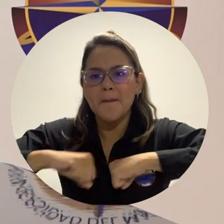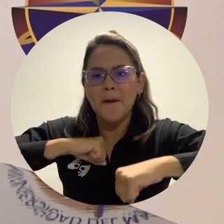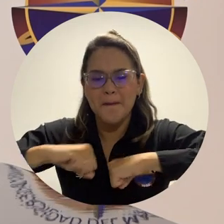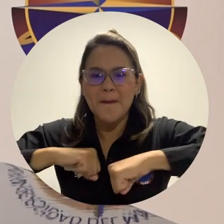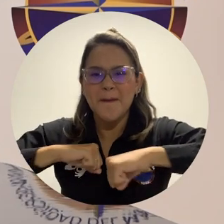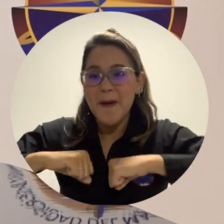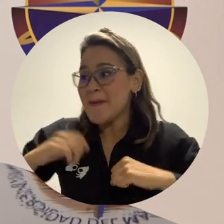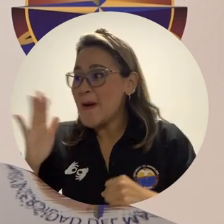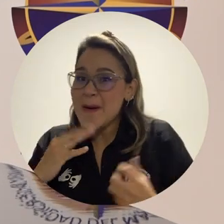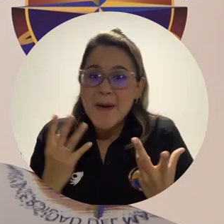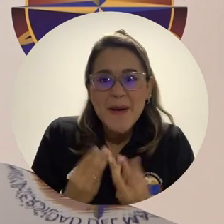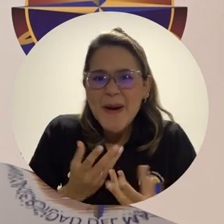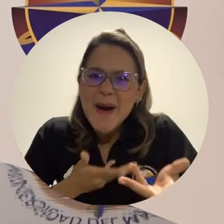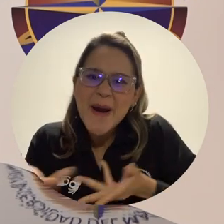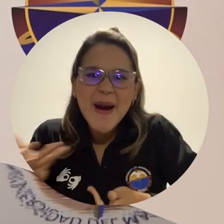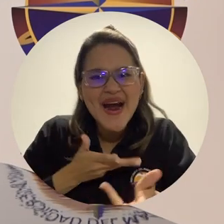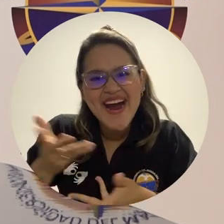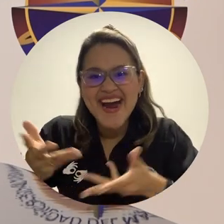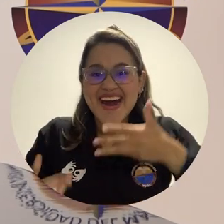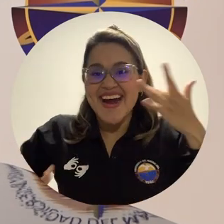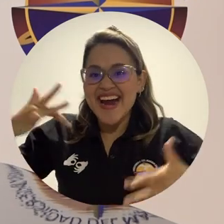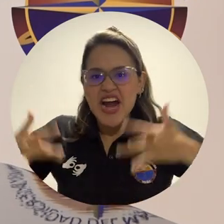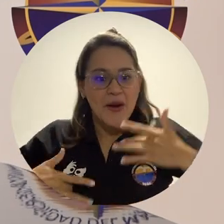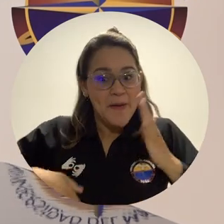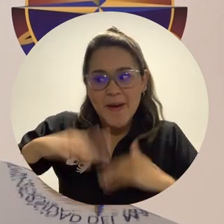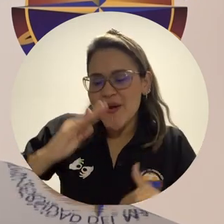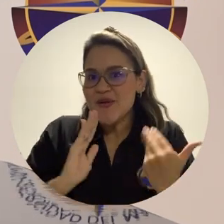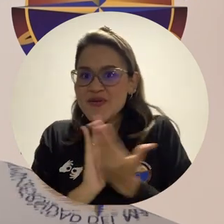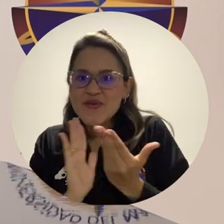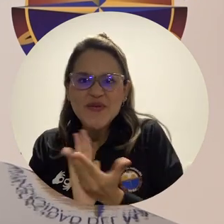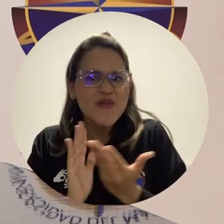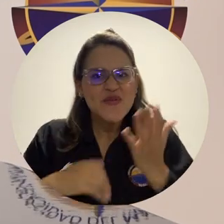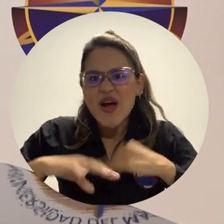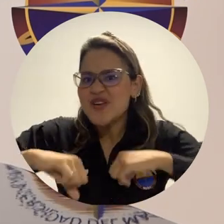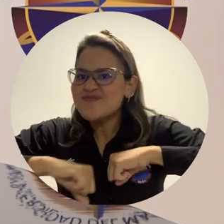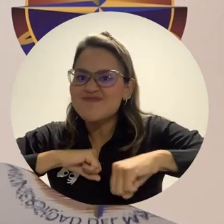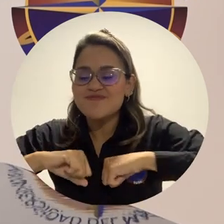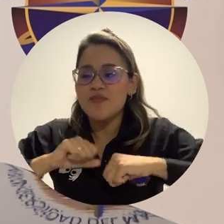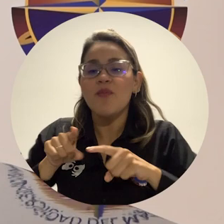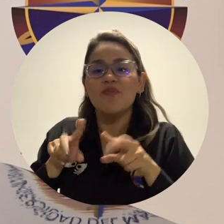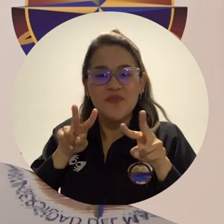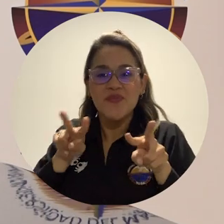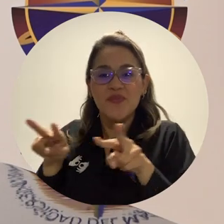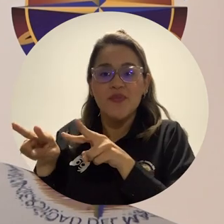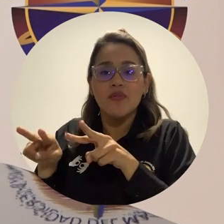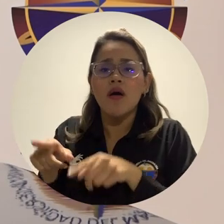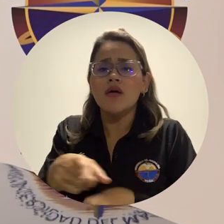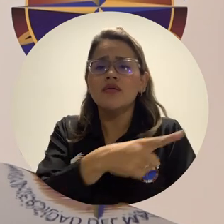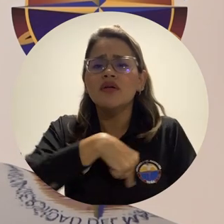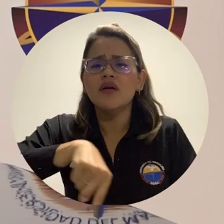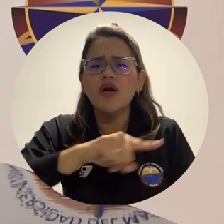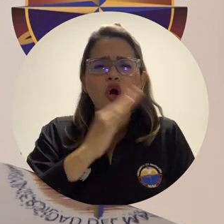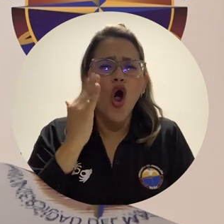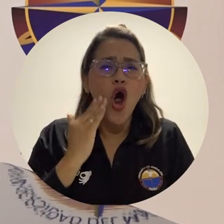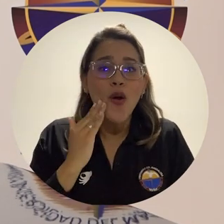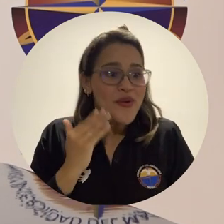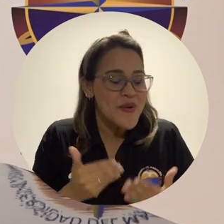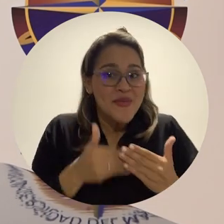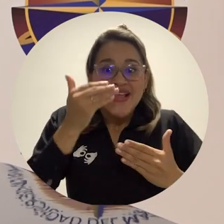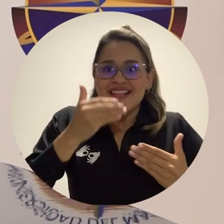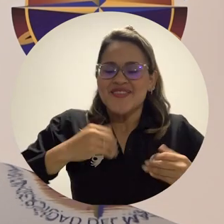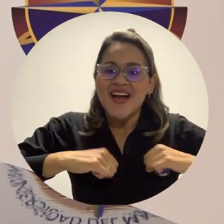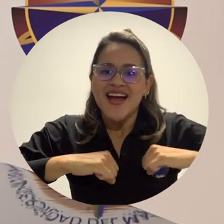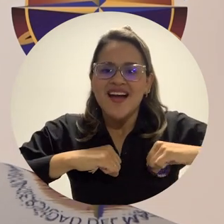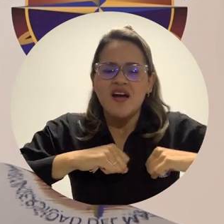procurar hacer parte de actividades en grupo, procurar empezar a estudiar, emprender nuevos proyectos. Pero muchos de nuestros jóvenes que apenas